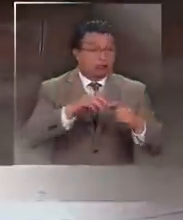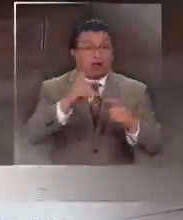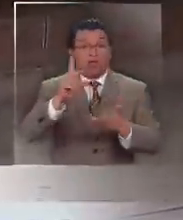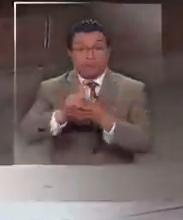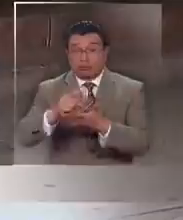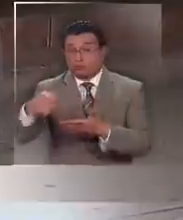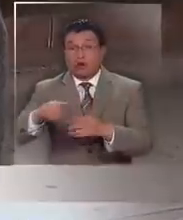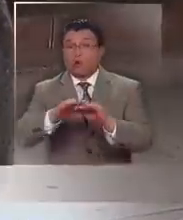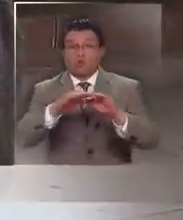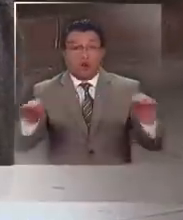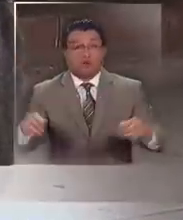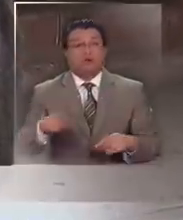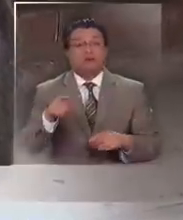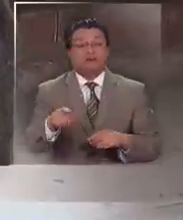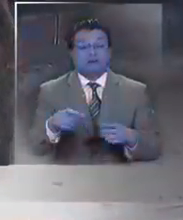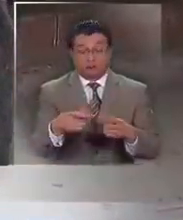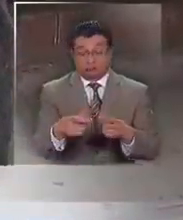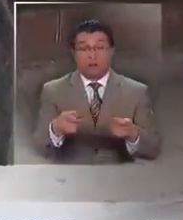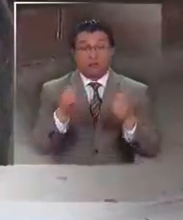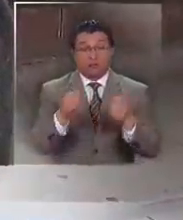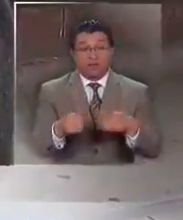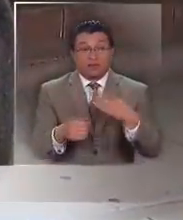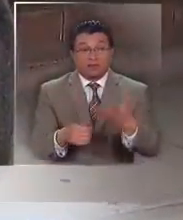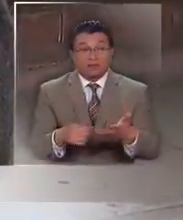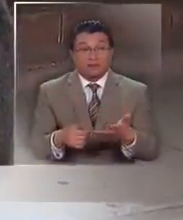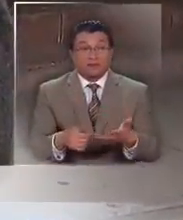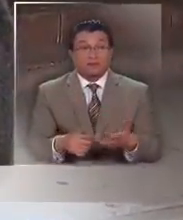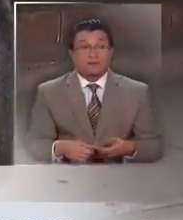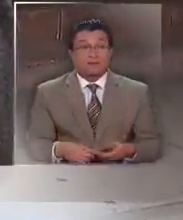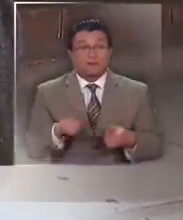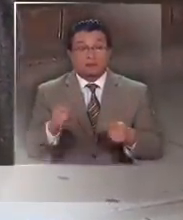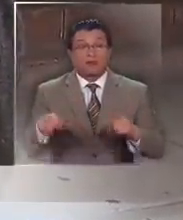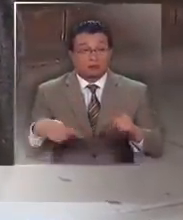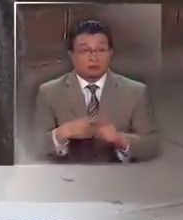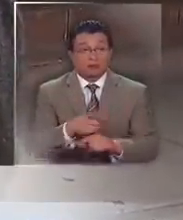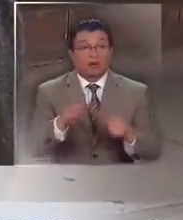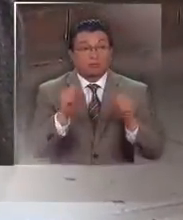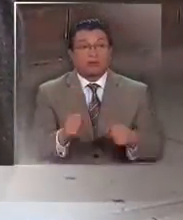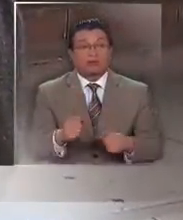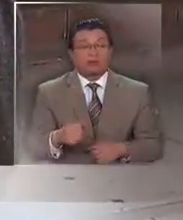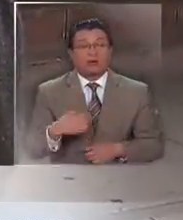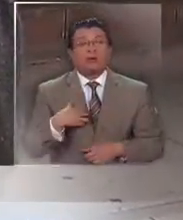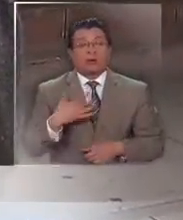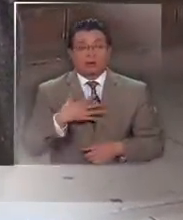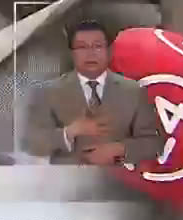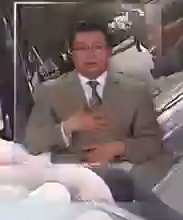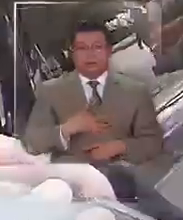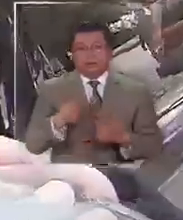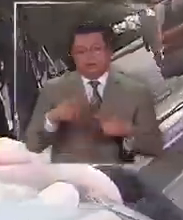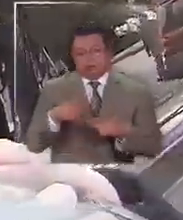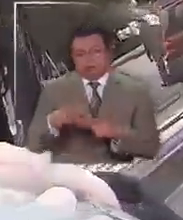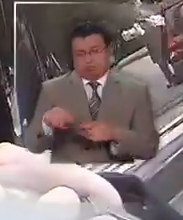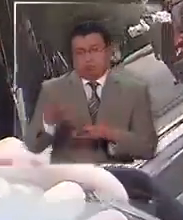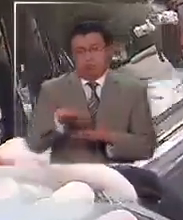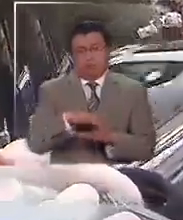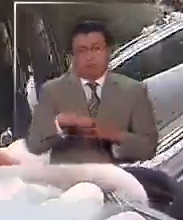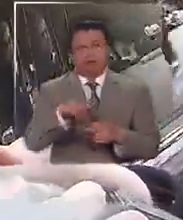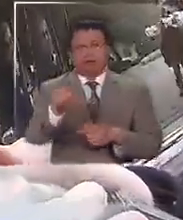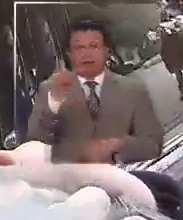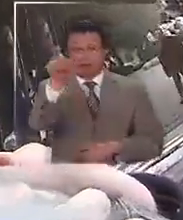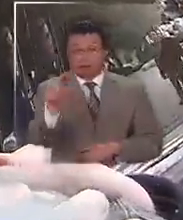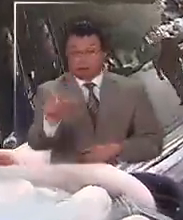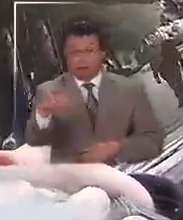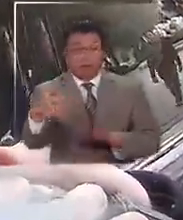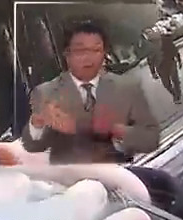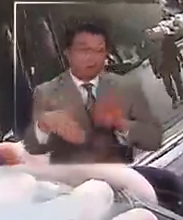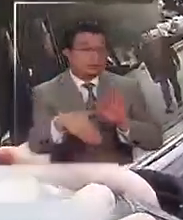hubiese dado algún tipo de documento que le permitiese circular? Tenía, decían, pero montones de papeles. ¿Pero qué va a pasar? Esa persona se va